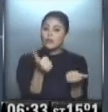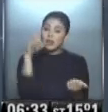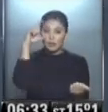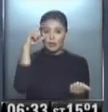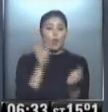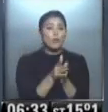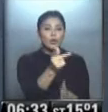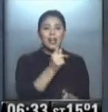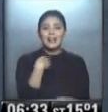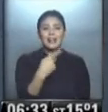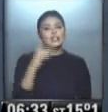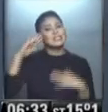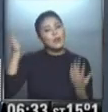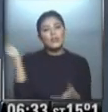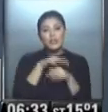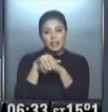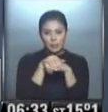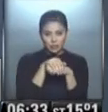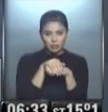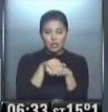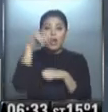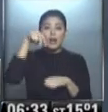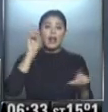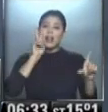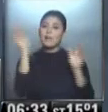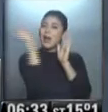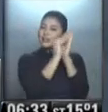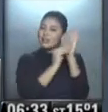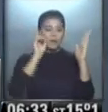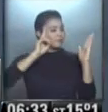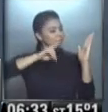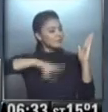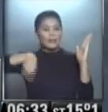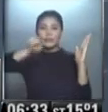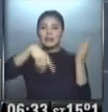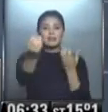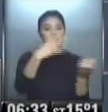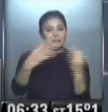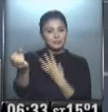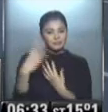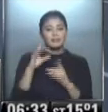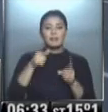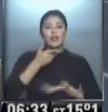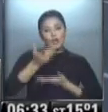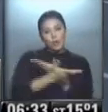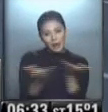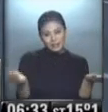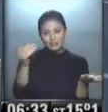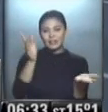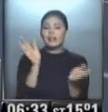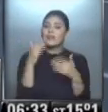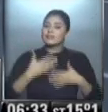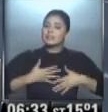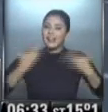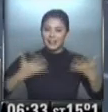con Karina vamos a saludar a nuestros amigos. Vamos a leer los mensajitos que nos han enviado. Vamos a compartirlos con